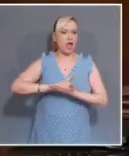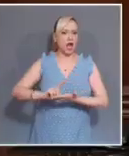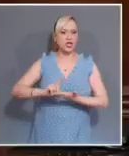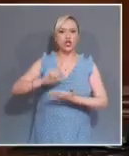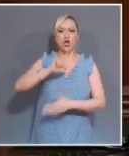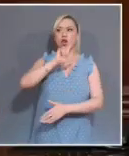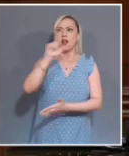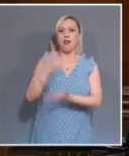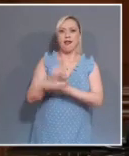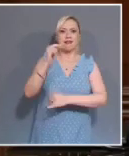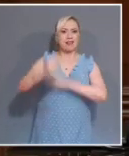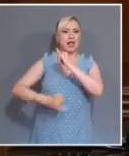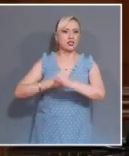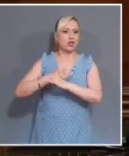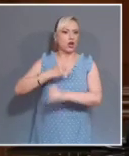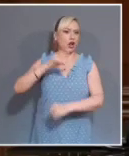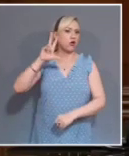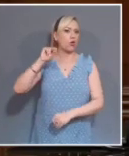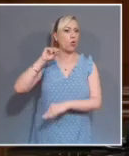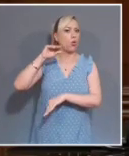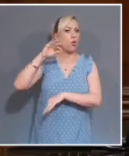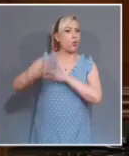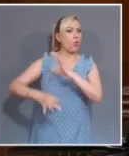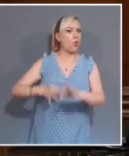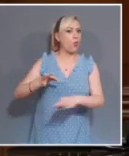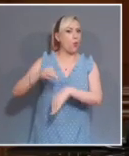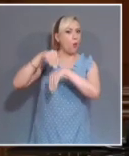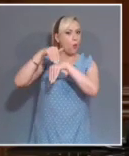internacionales. Cabe destacar que en la contradicción de tesis